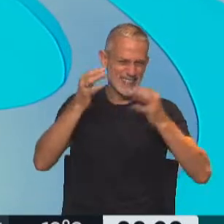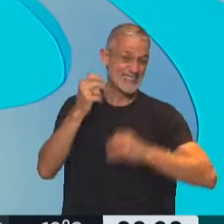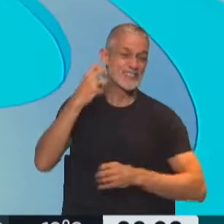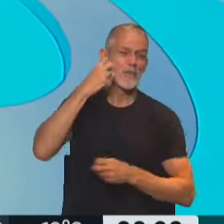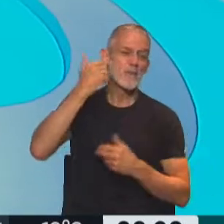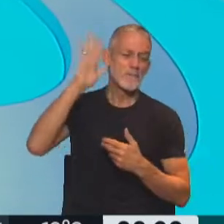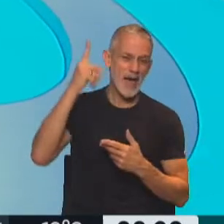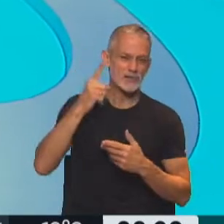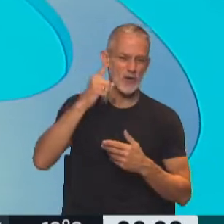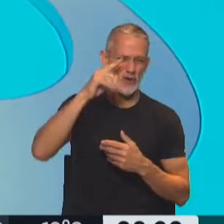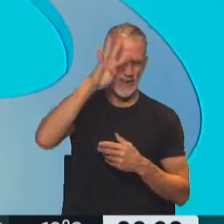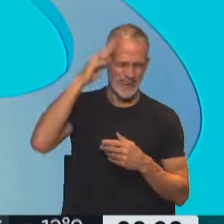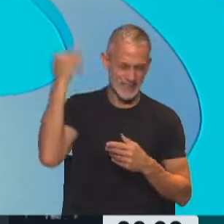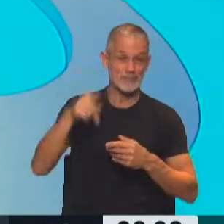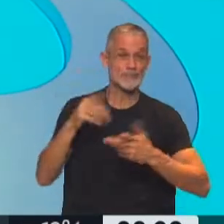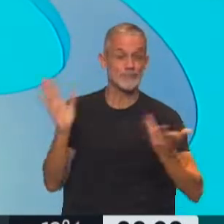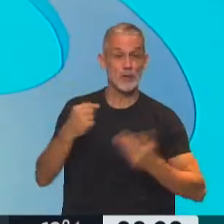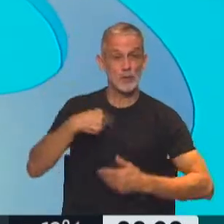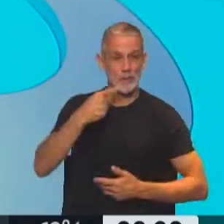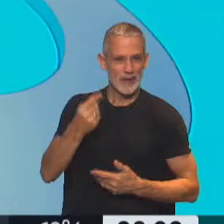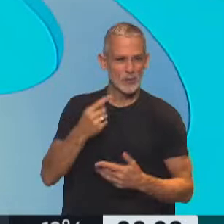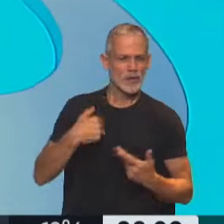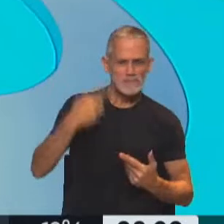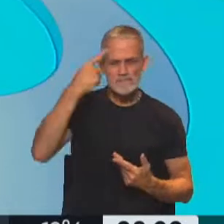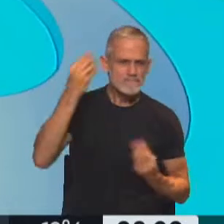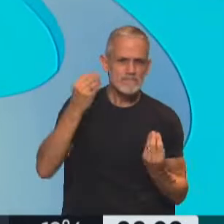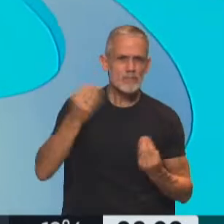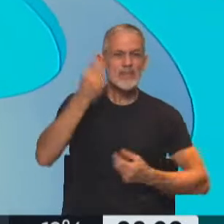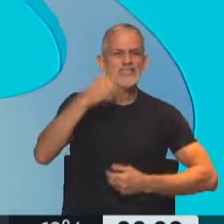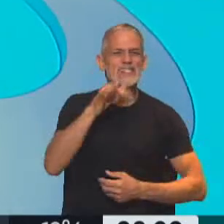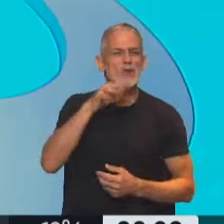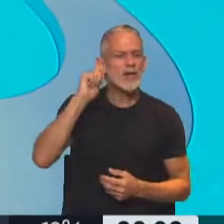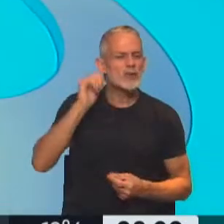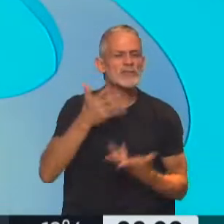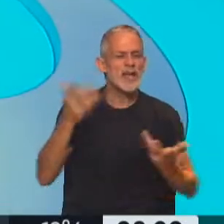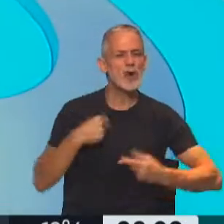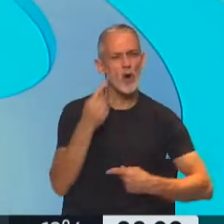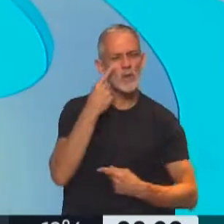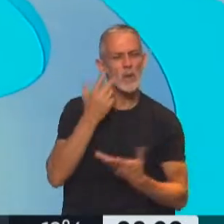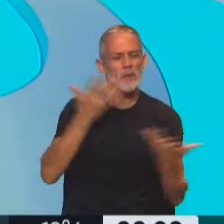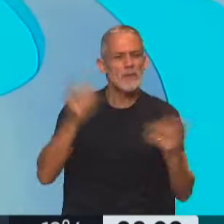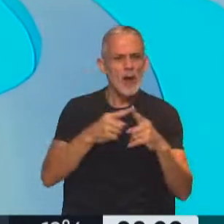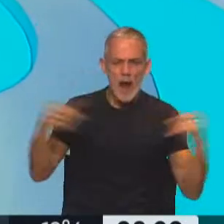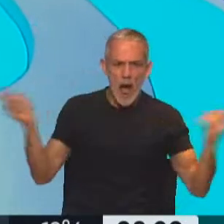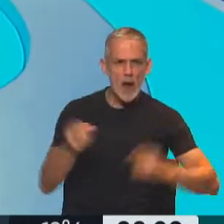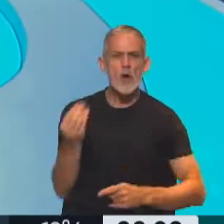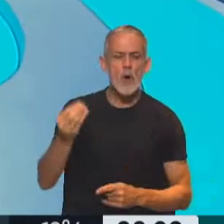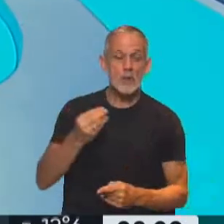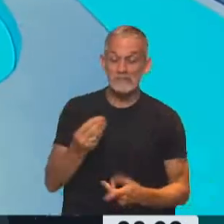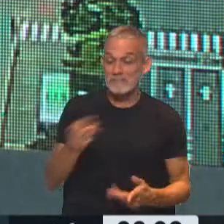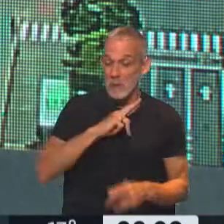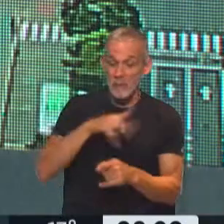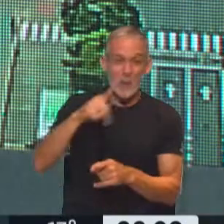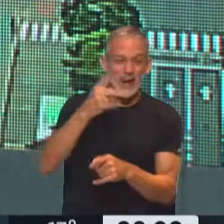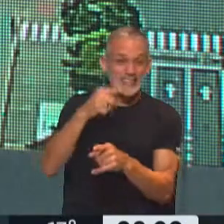sobreviviente de la masacre en Napalpí. Y vos sabés que le pregunté cómo se hacía para vivir 114 años, ¿no? Y ella con mucha inocencia